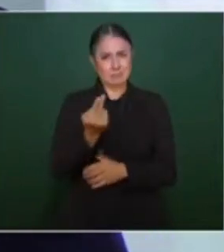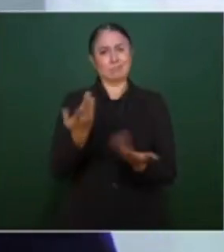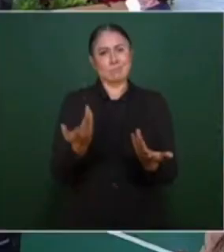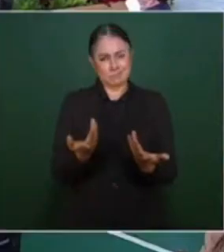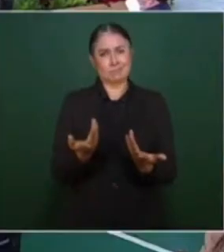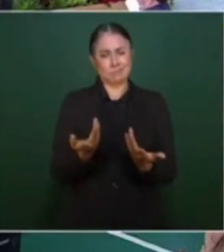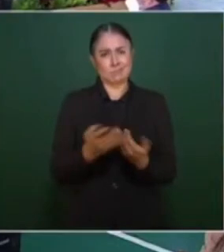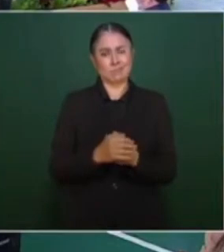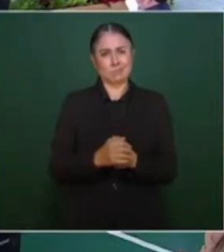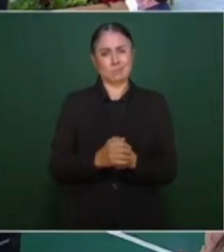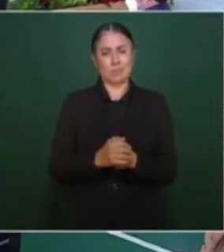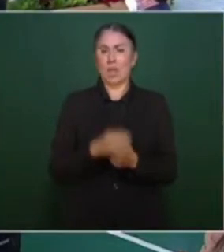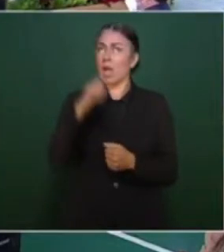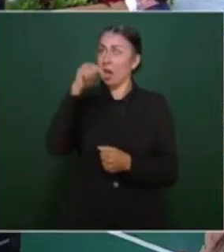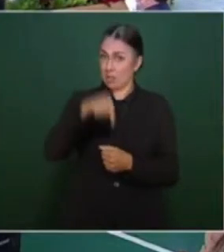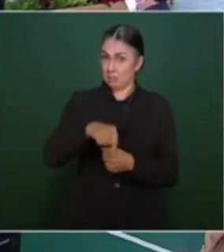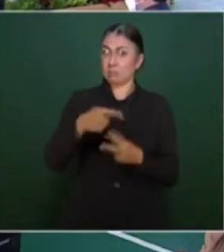también